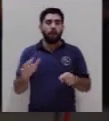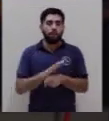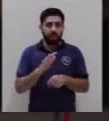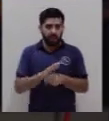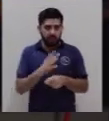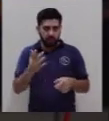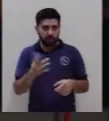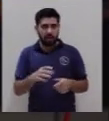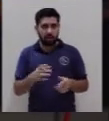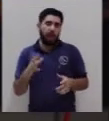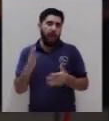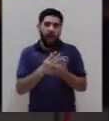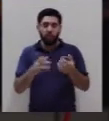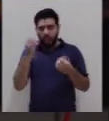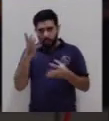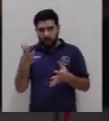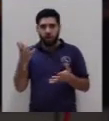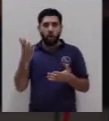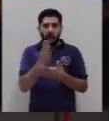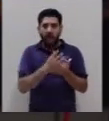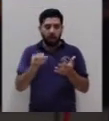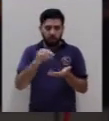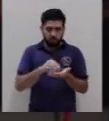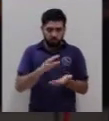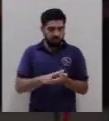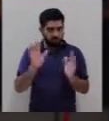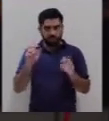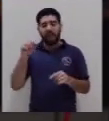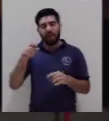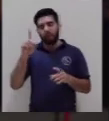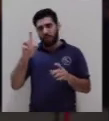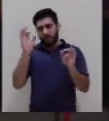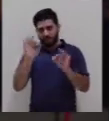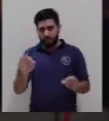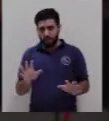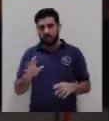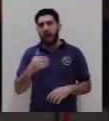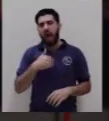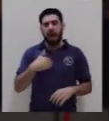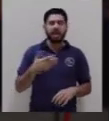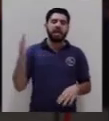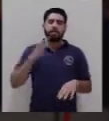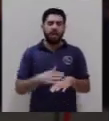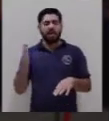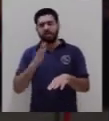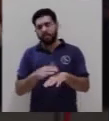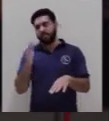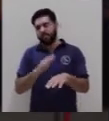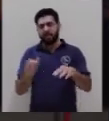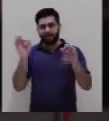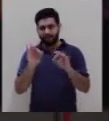cómo lo vamos a completar ya con contenidos, con información. Ok. Esa sería una opción. Esa es una opción. Ajá. Hay otra opción. Hay